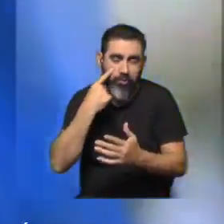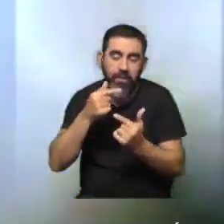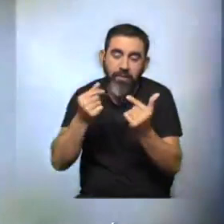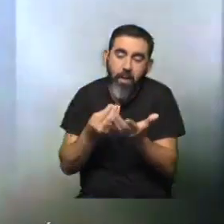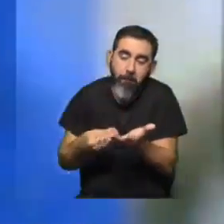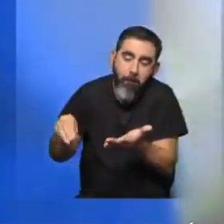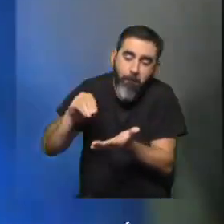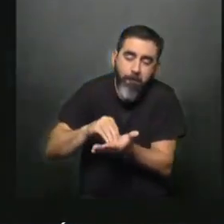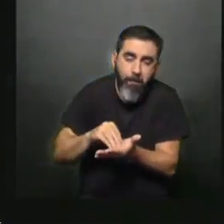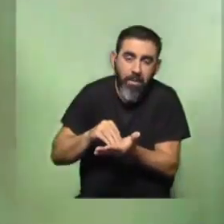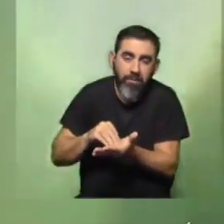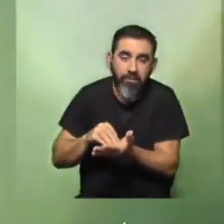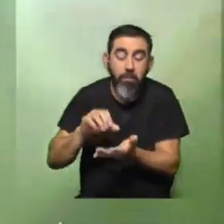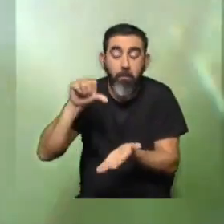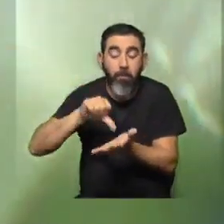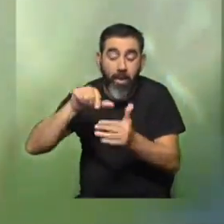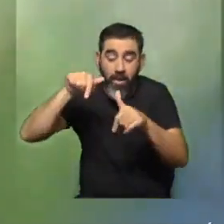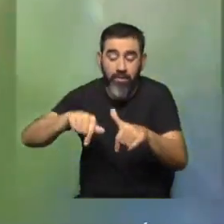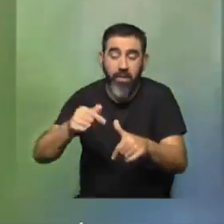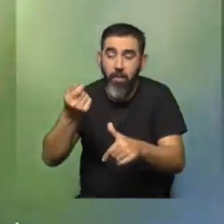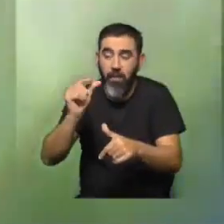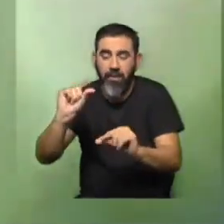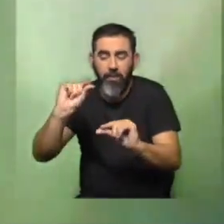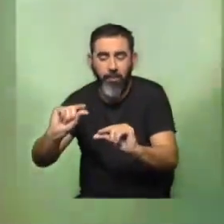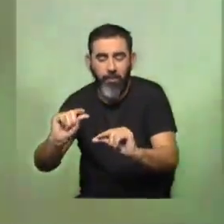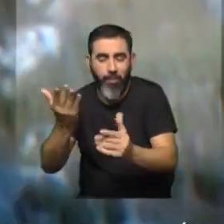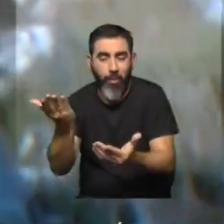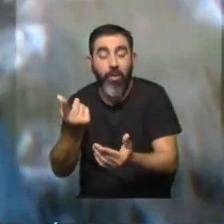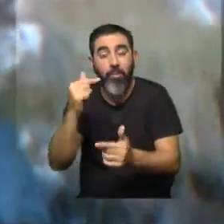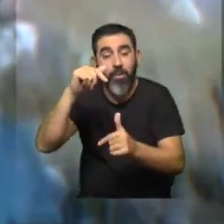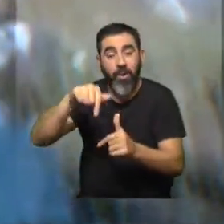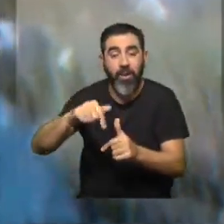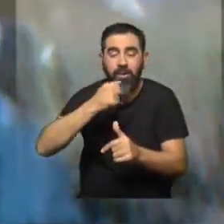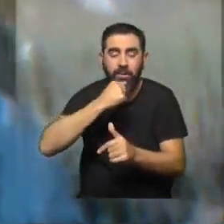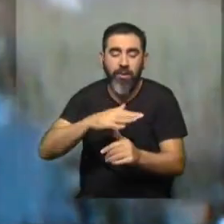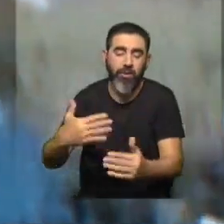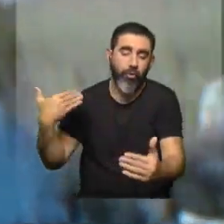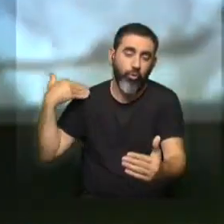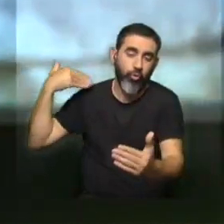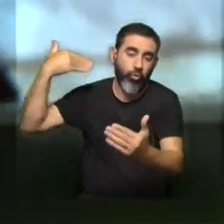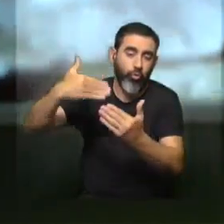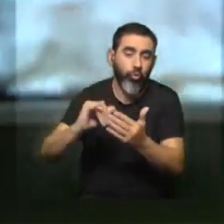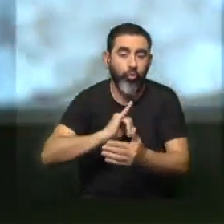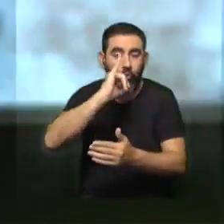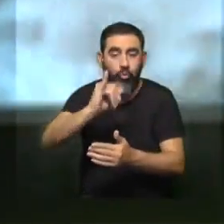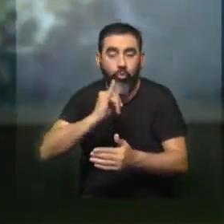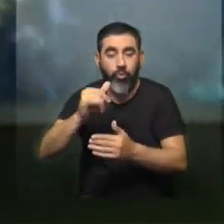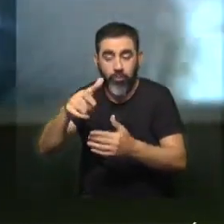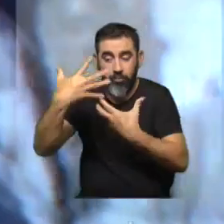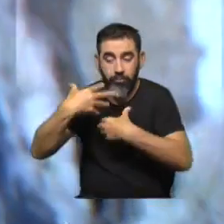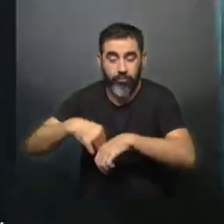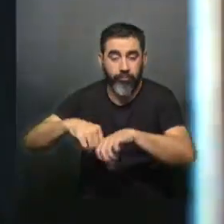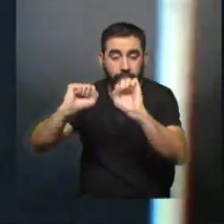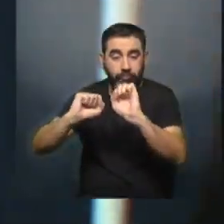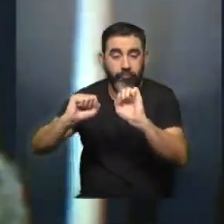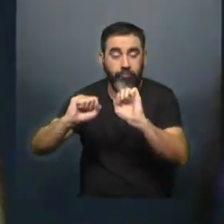más en nuestro país, y más en países como el nuestro, donde los fondos son insuficientes, pero acá hay toda una historia para contar. Acá hay un descubrimiento o